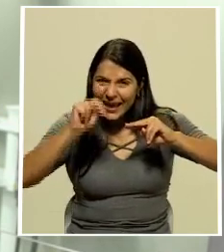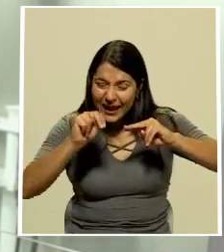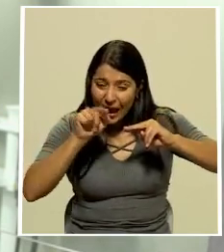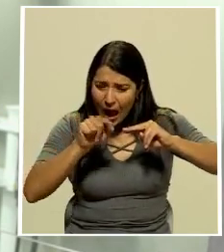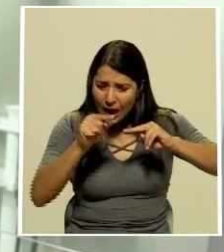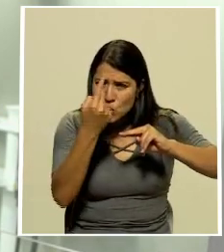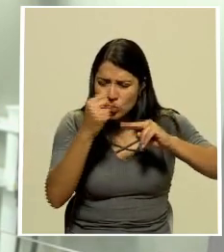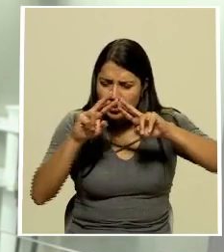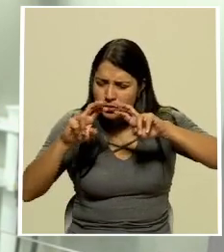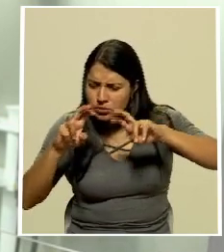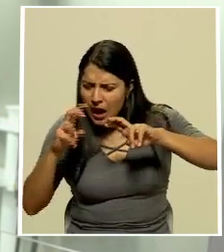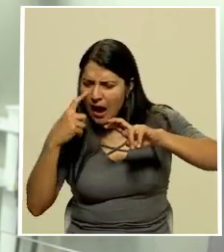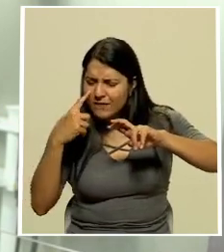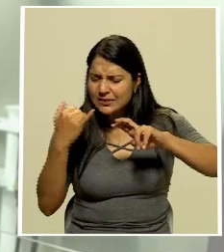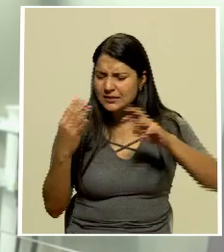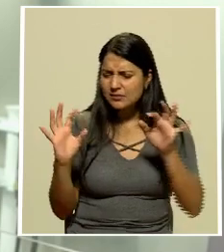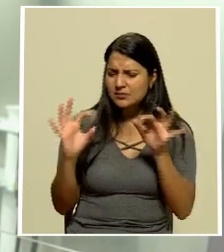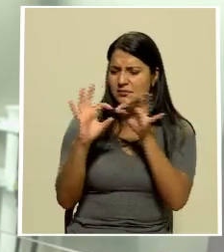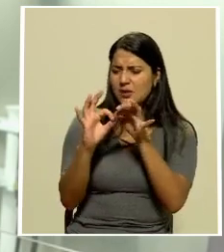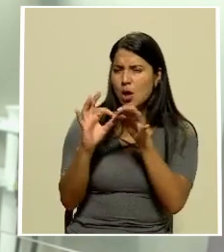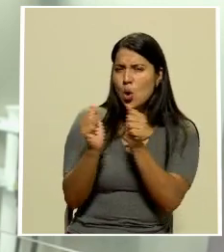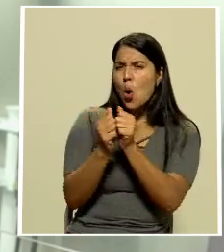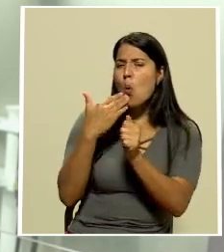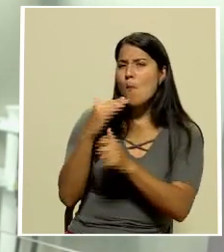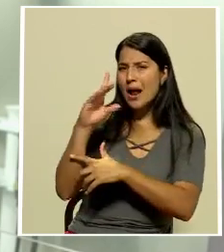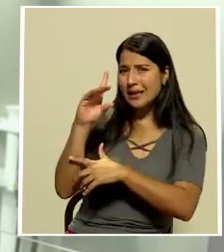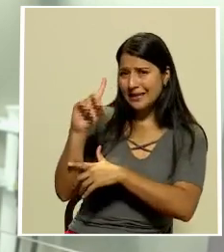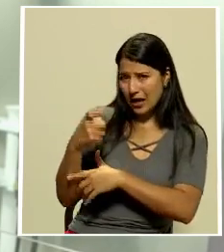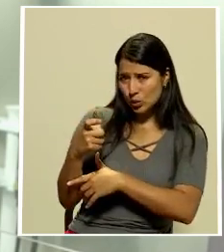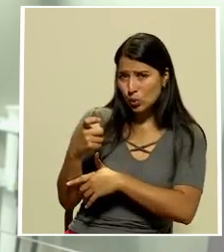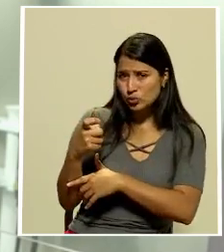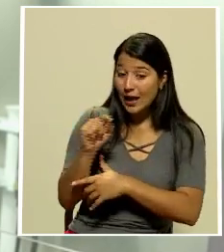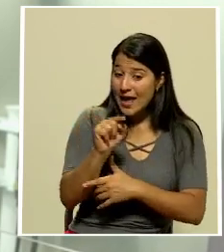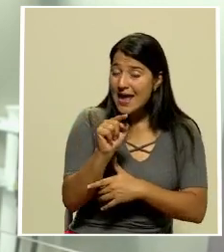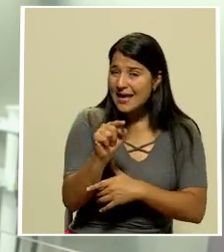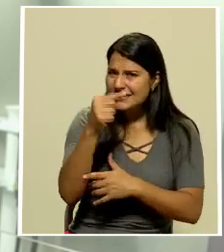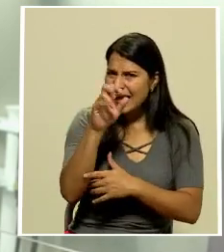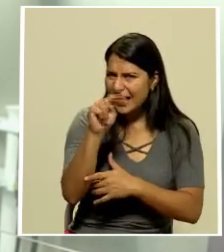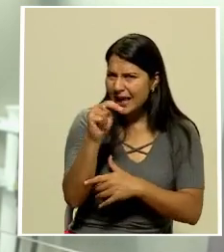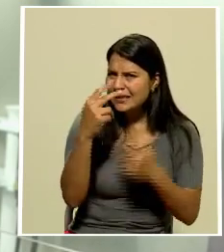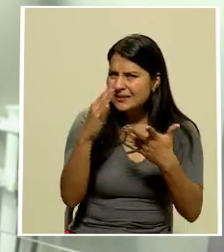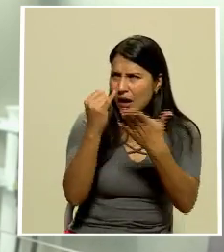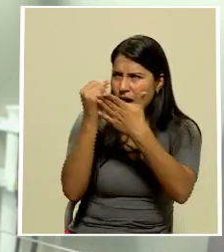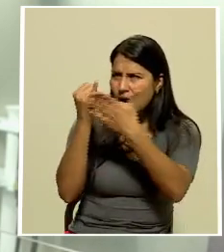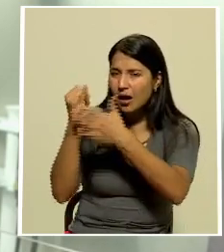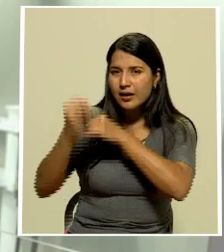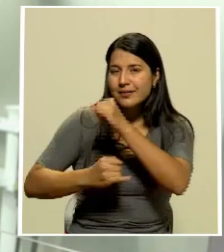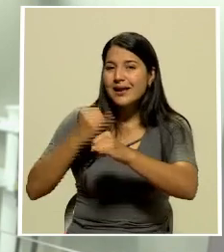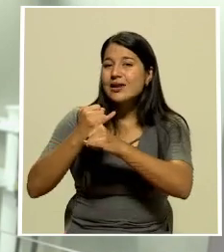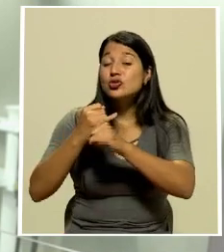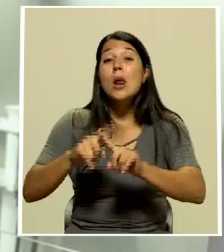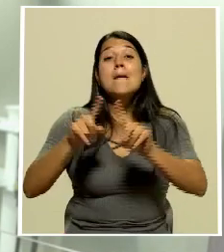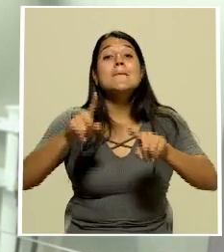mal pronóstico en nuestros pacientes. Ya este gen había sido reportado a nivel internacional, sin embargo depende de cada esquema